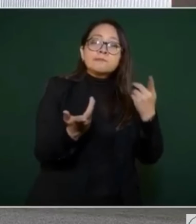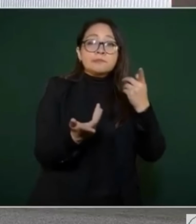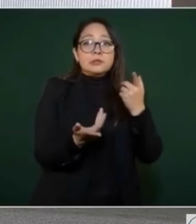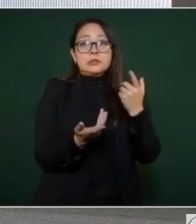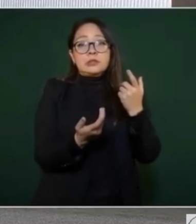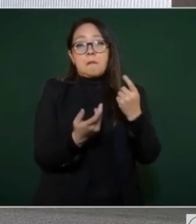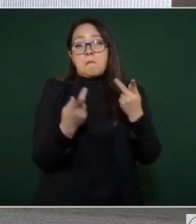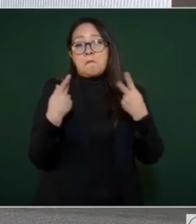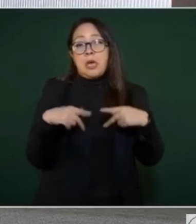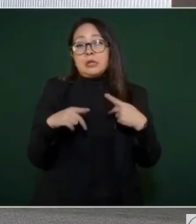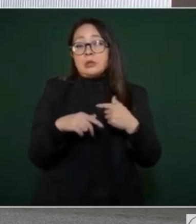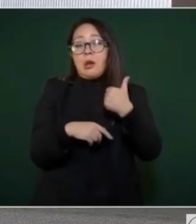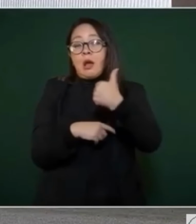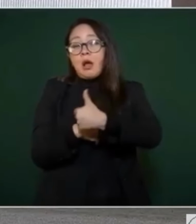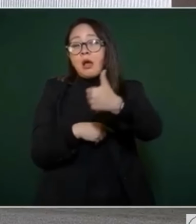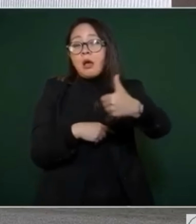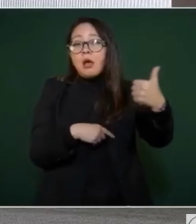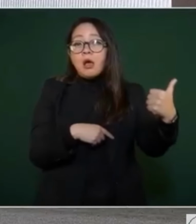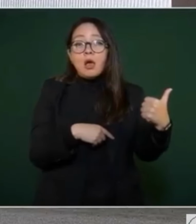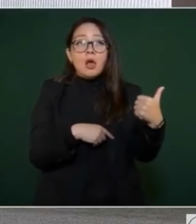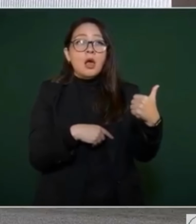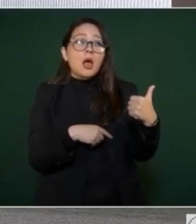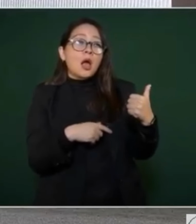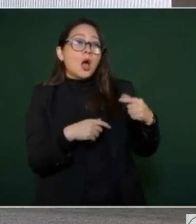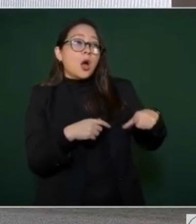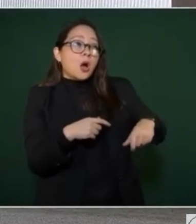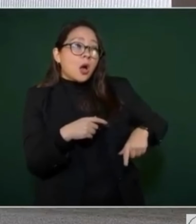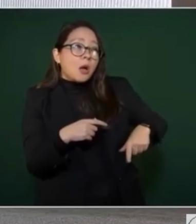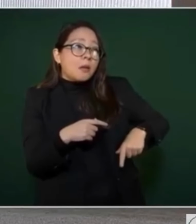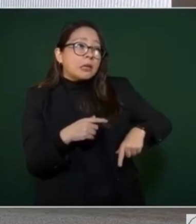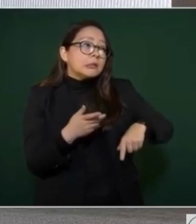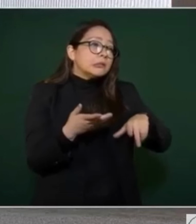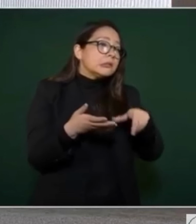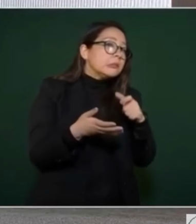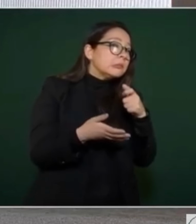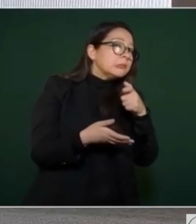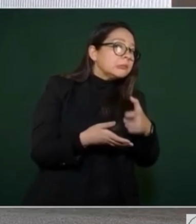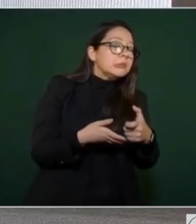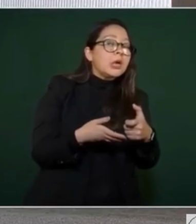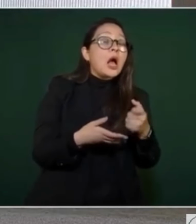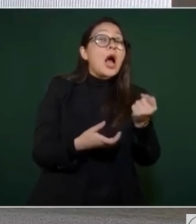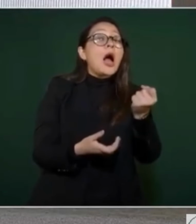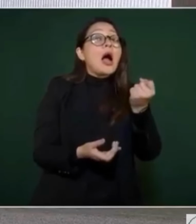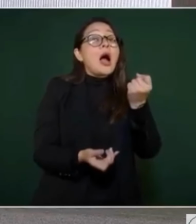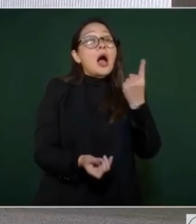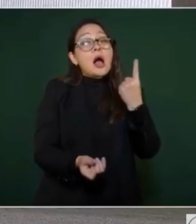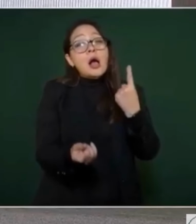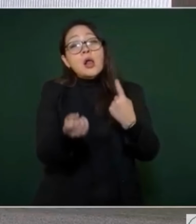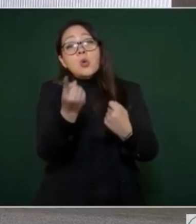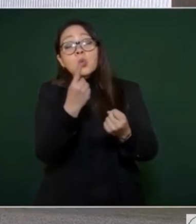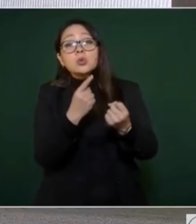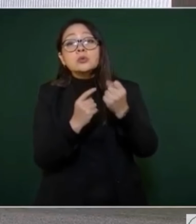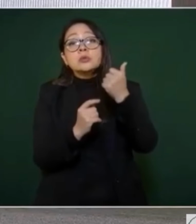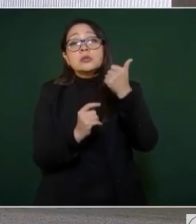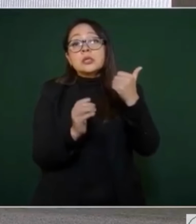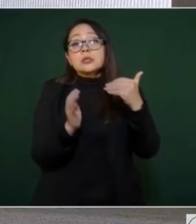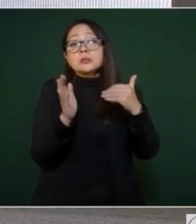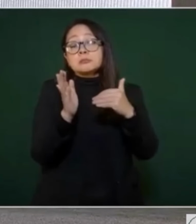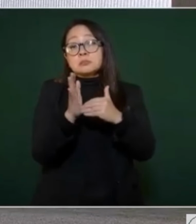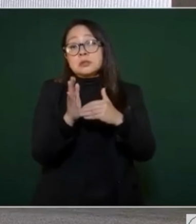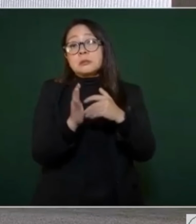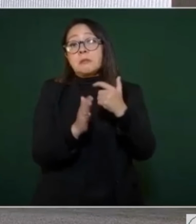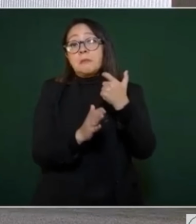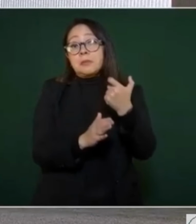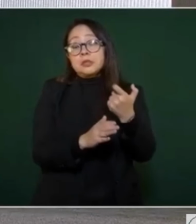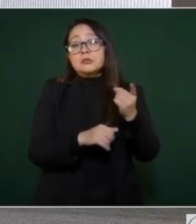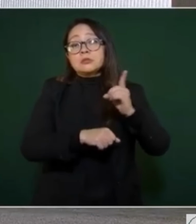cada preso le costaba al Estado, en algunos de los casos, 6 mil pesos al día